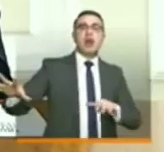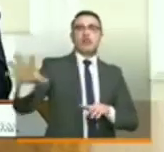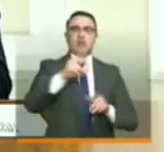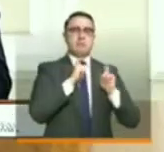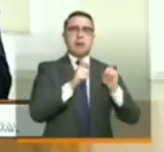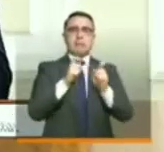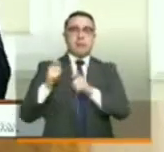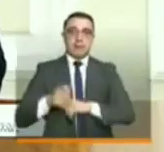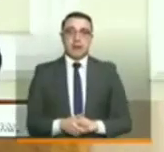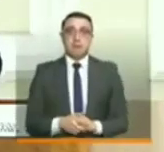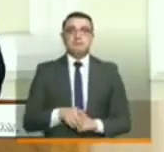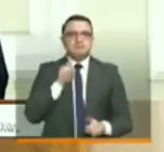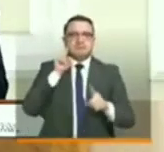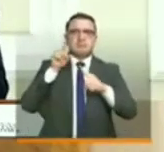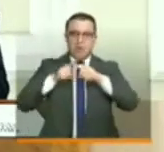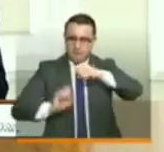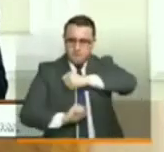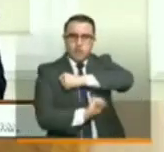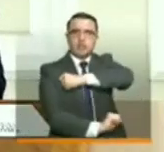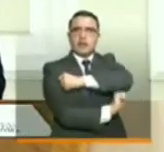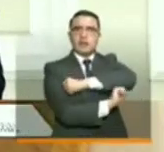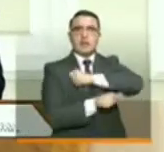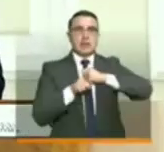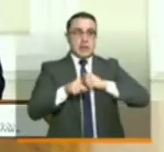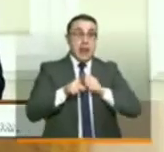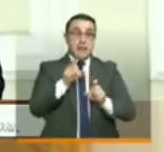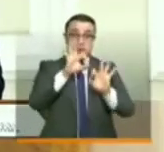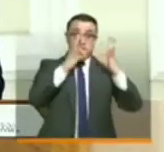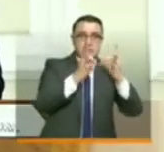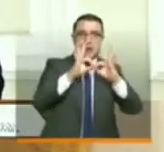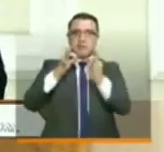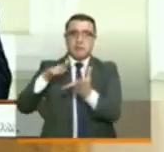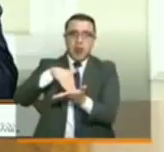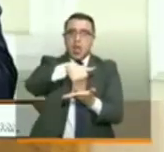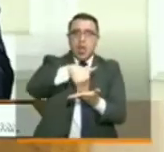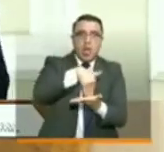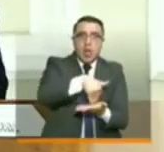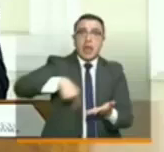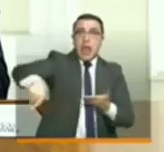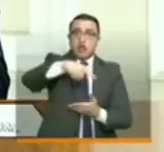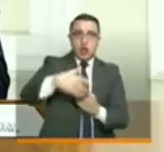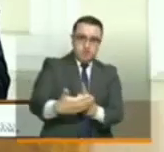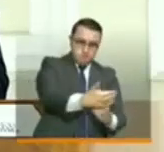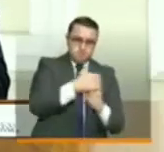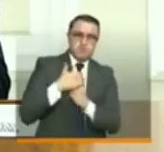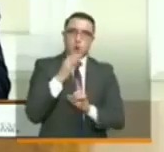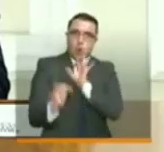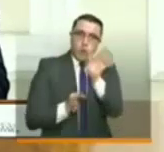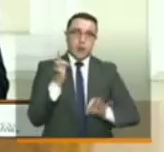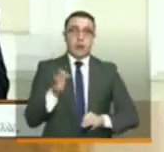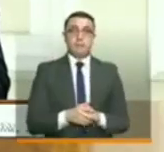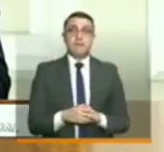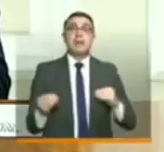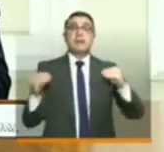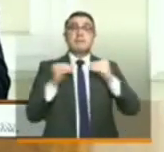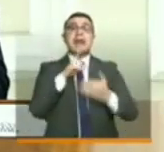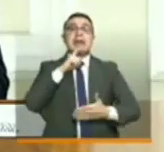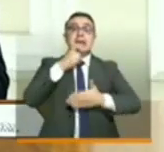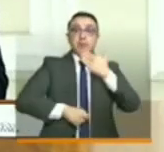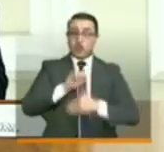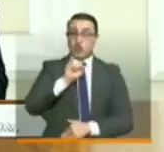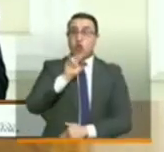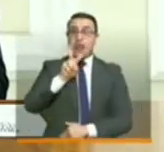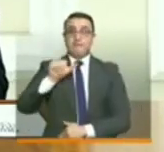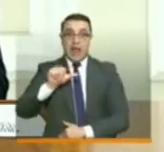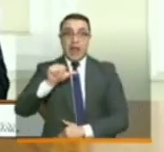acelerado y fortalecido para proteger a muchas de las familias más vulnerables. Y también quiero destacar la devolución del IVA a cerca